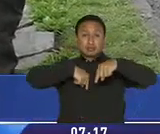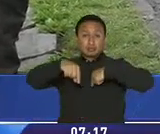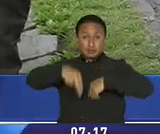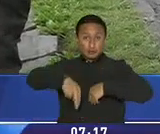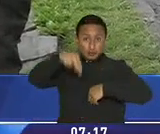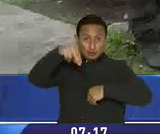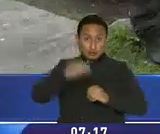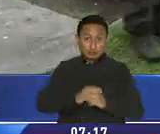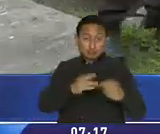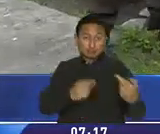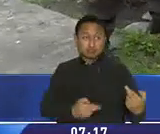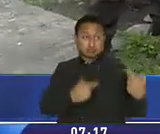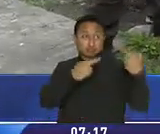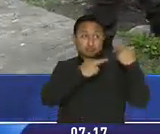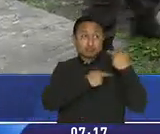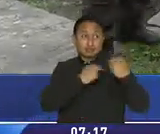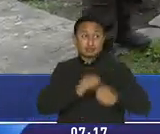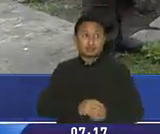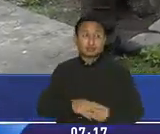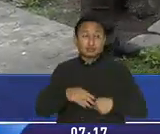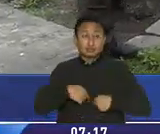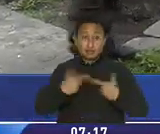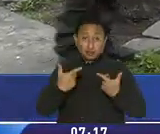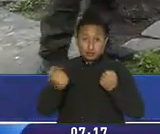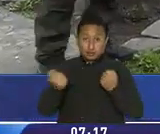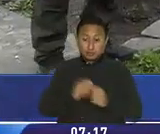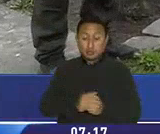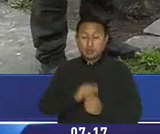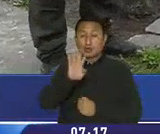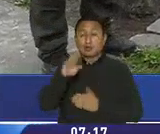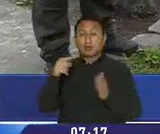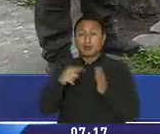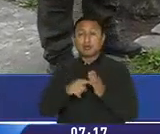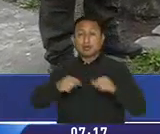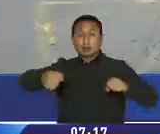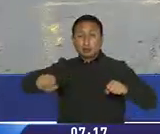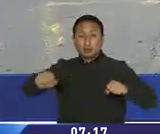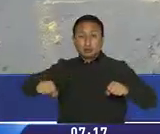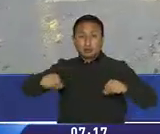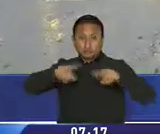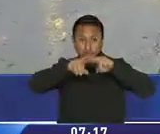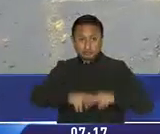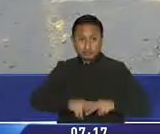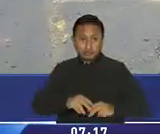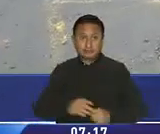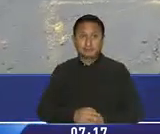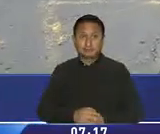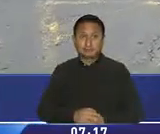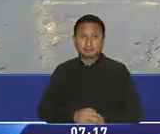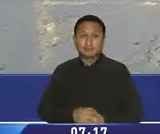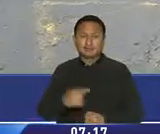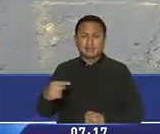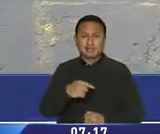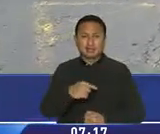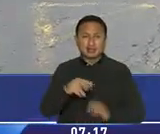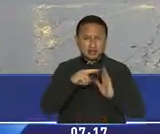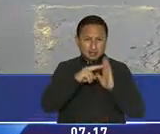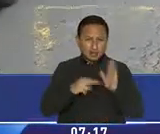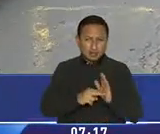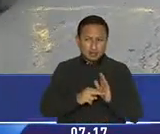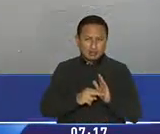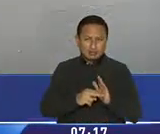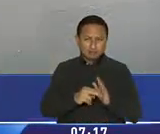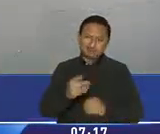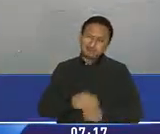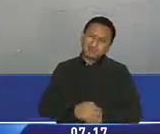ente encargado de ejecutar los controles a más de 4.000 motocicletas existentes en Ibarra, tiene dudas sobre la aplicación de la